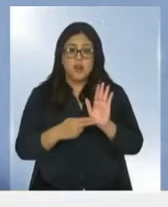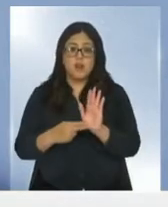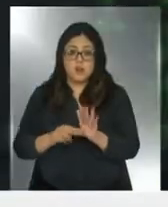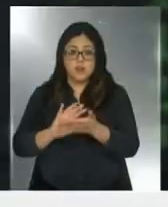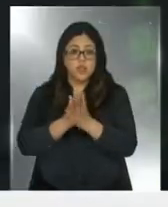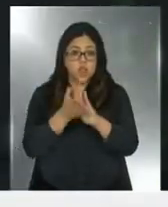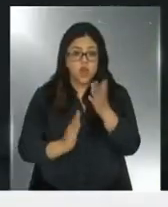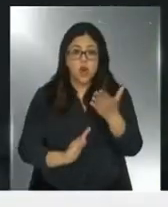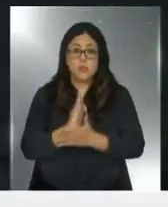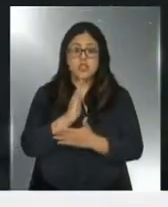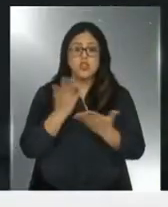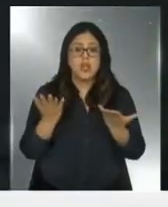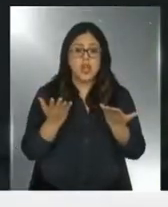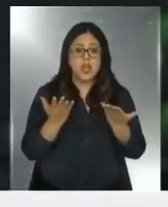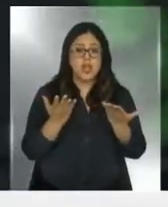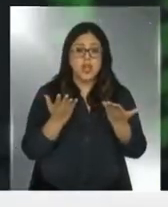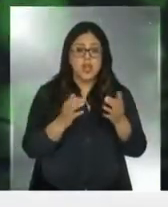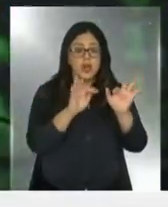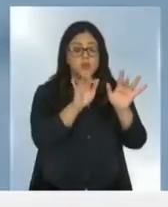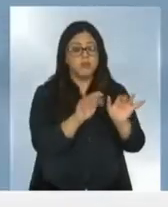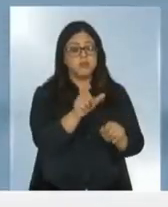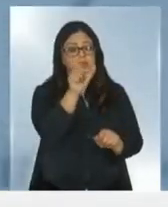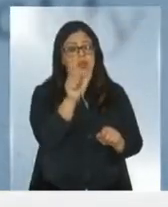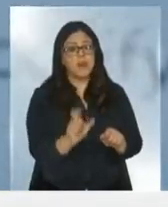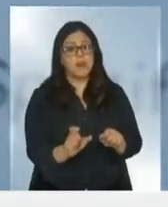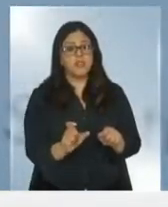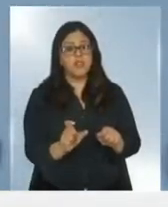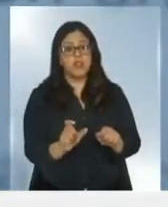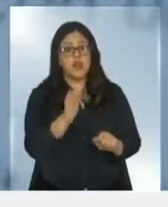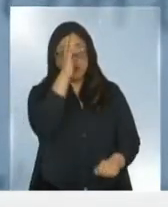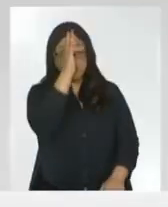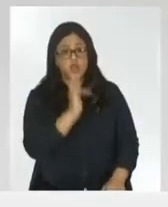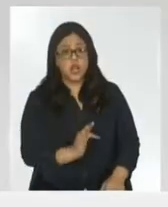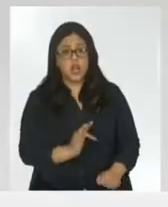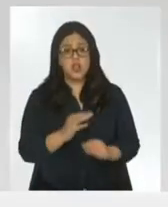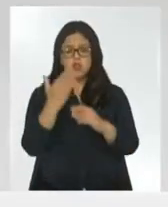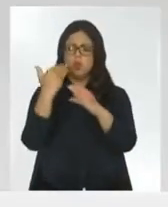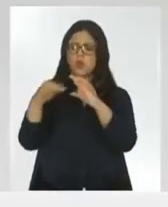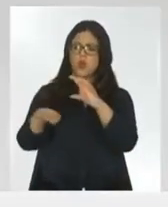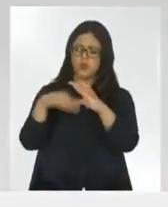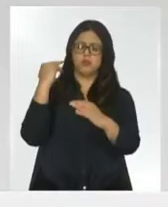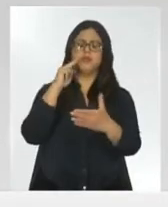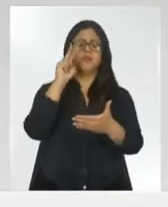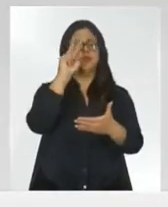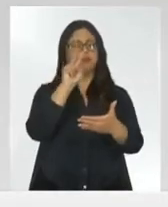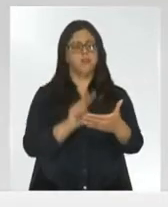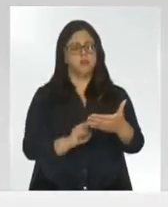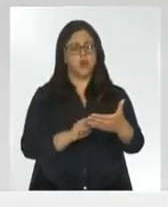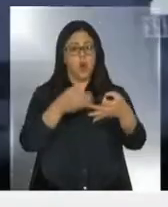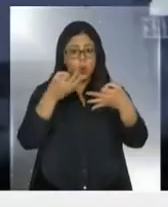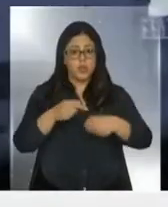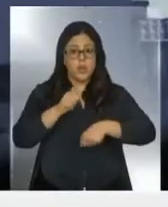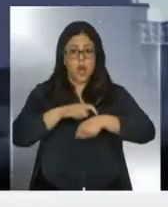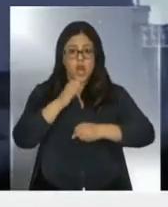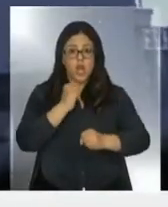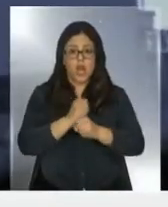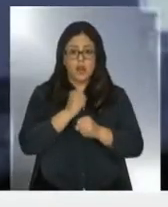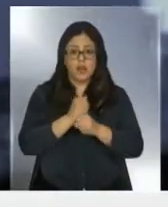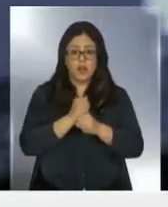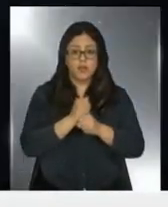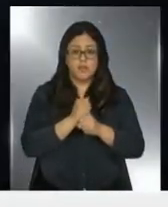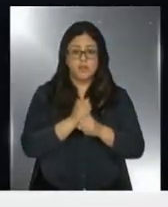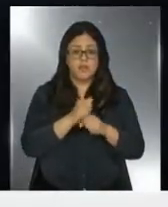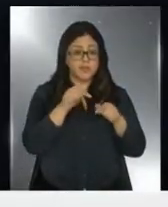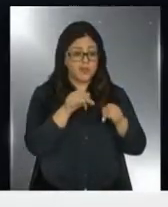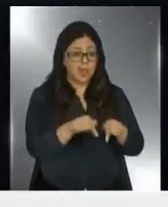partió en la interacción de un funcionario de la Judicatura con un mail que le llegó en pleno horario laboral. Dentro